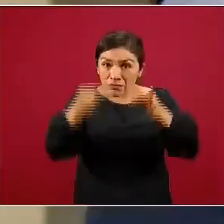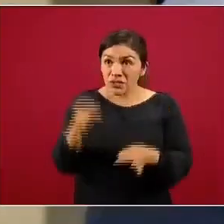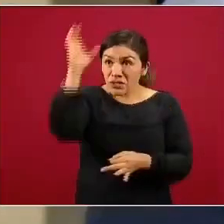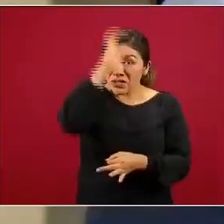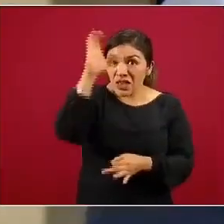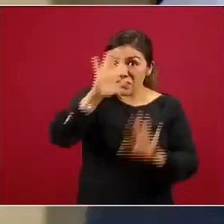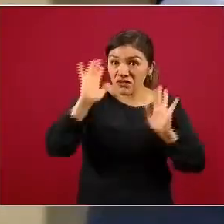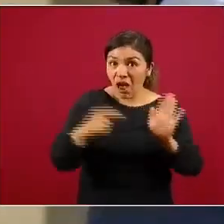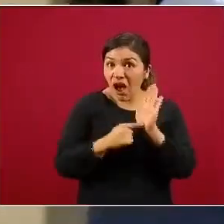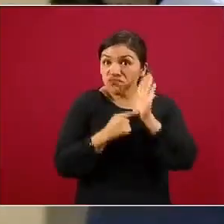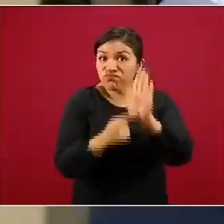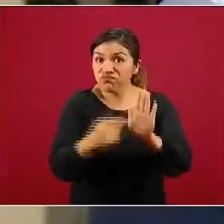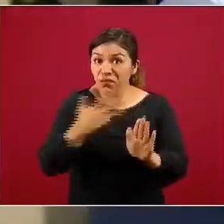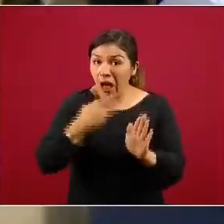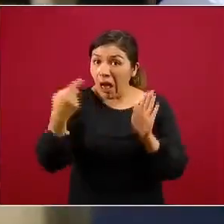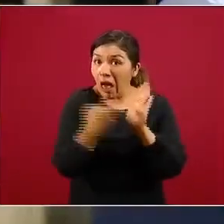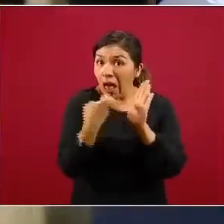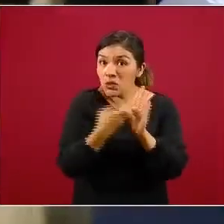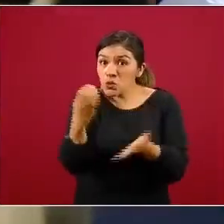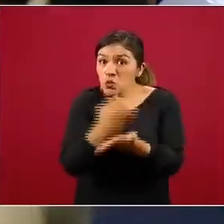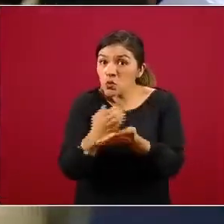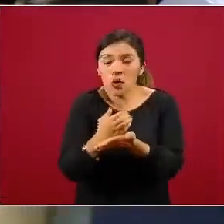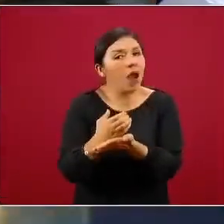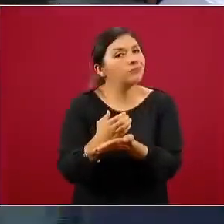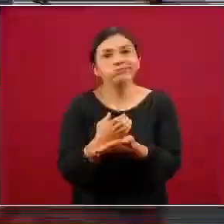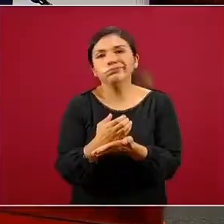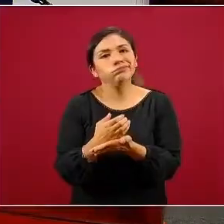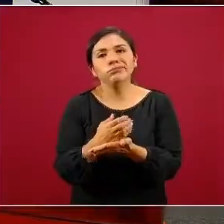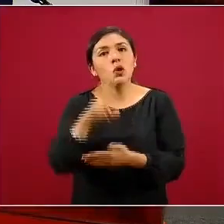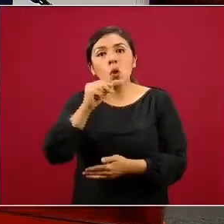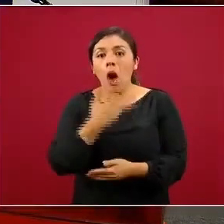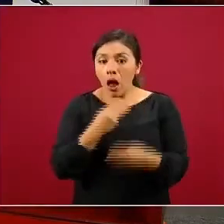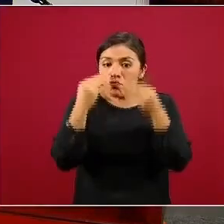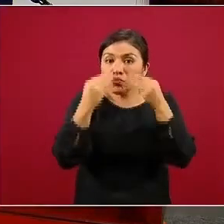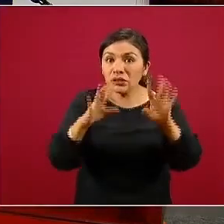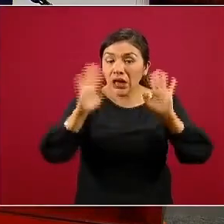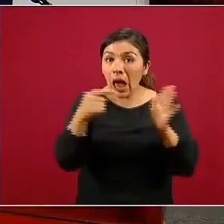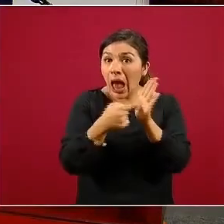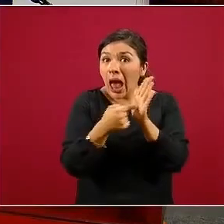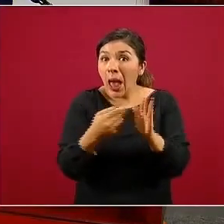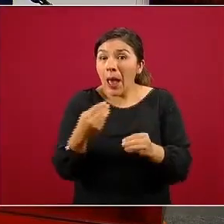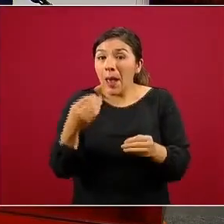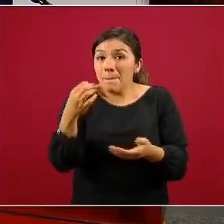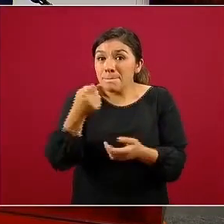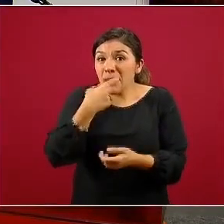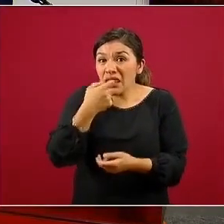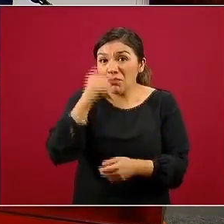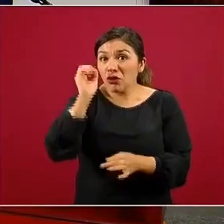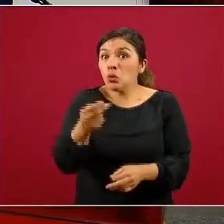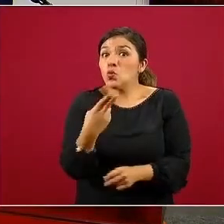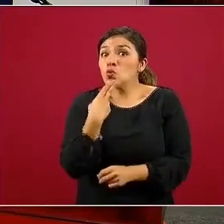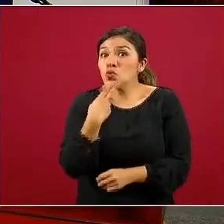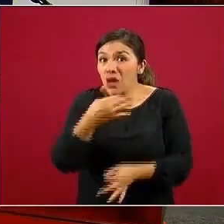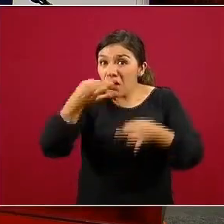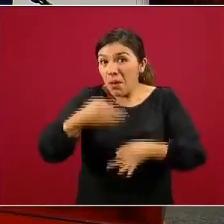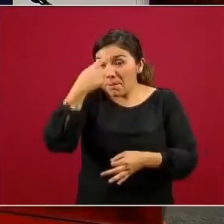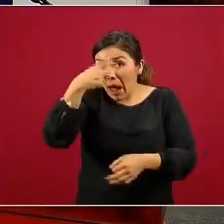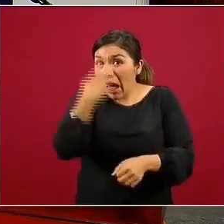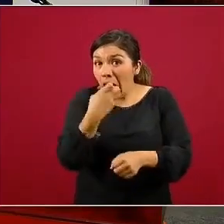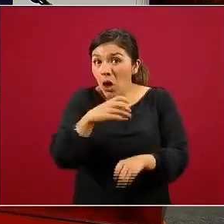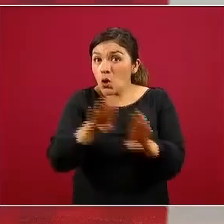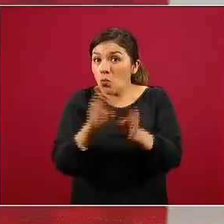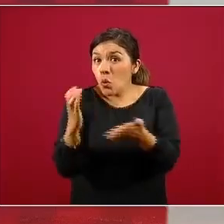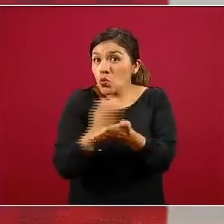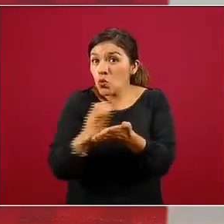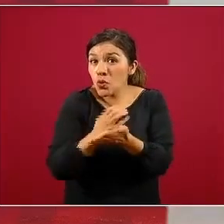que Remdesivir sea el medicamento de elección, de hecho no muestra que sea un medicamento suficientemente útil para ser considerado